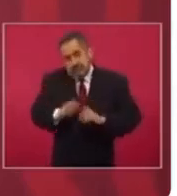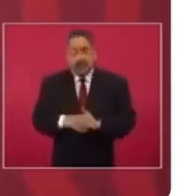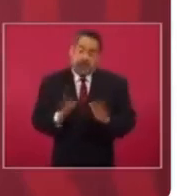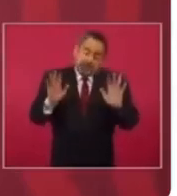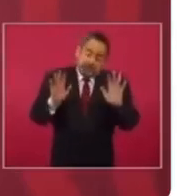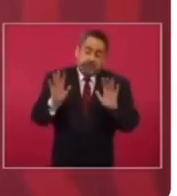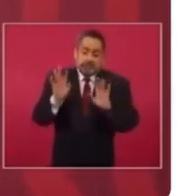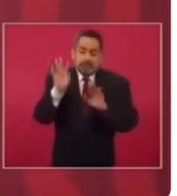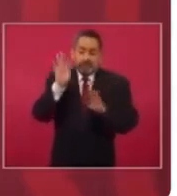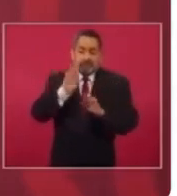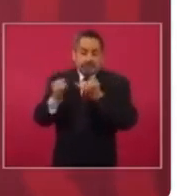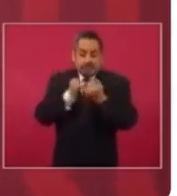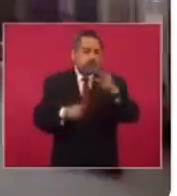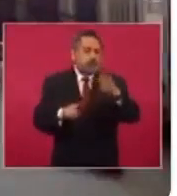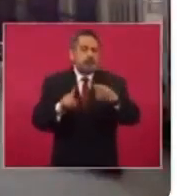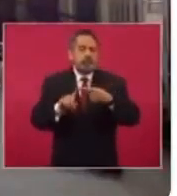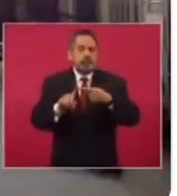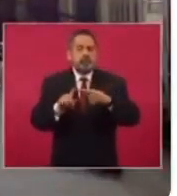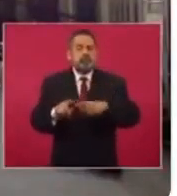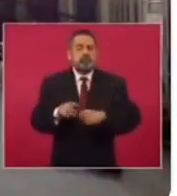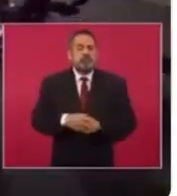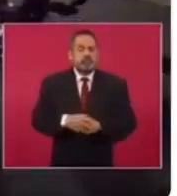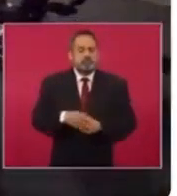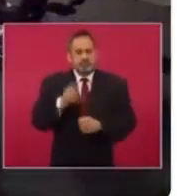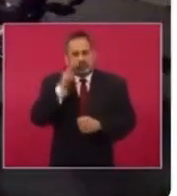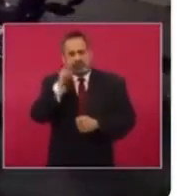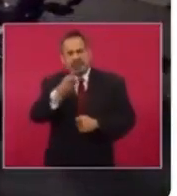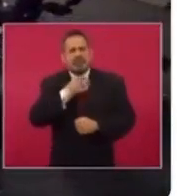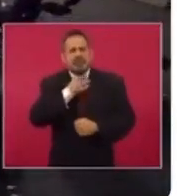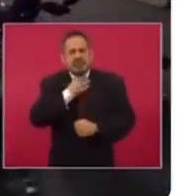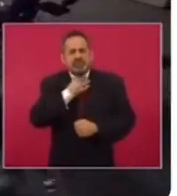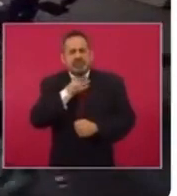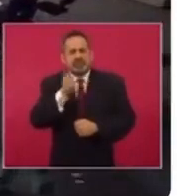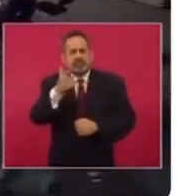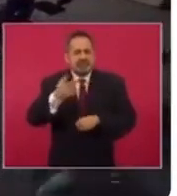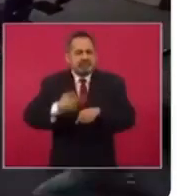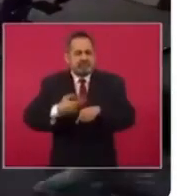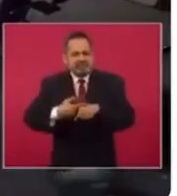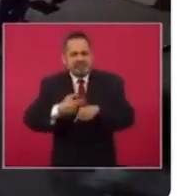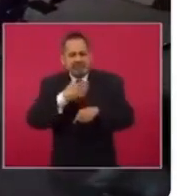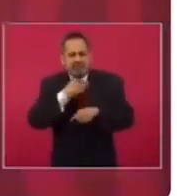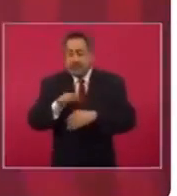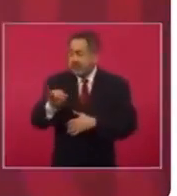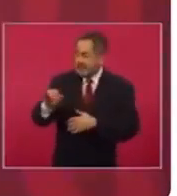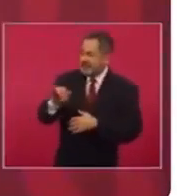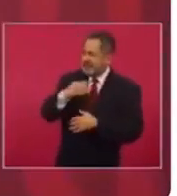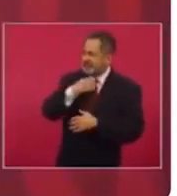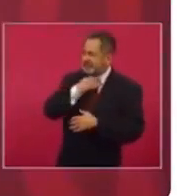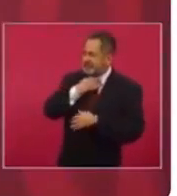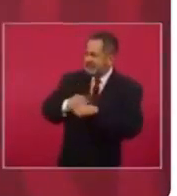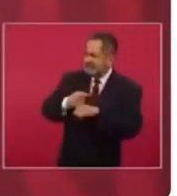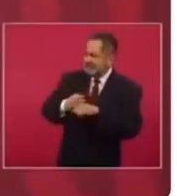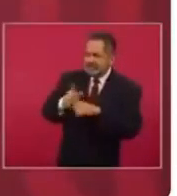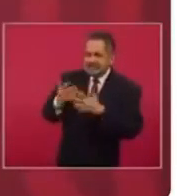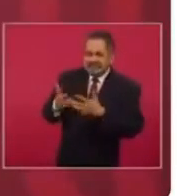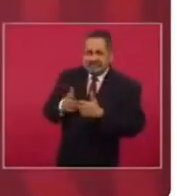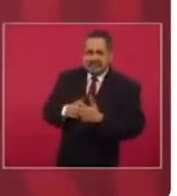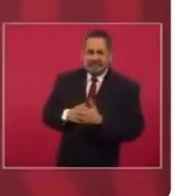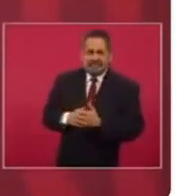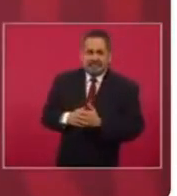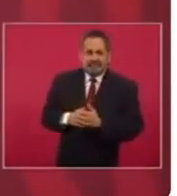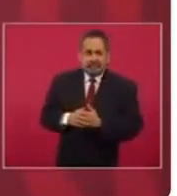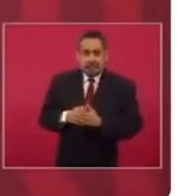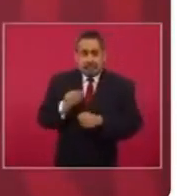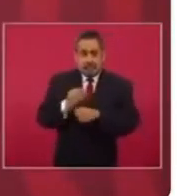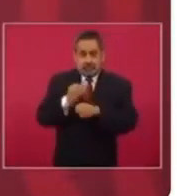que era una gripita cual día le fue bastante criticado el presidente durante el fin de semana hoy por la mañana se presenta ronco le hacen la